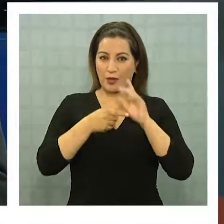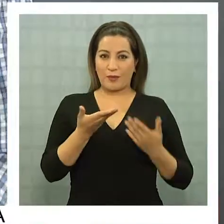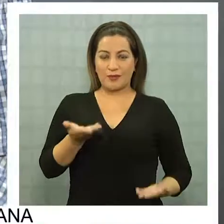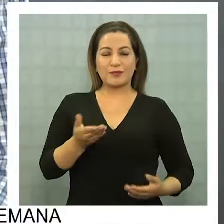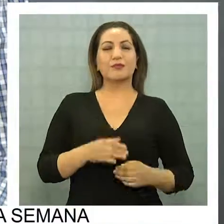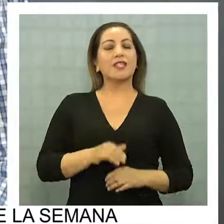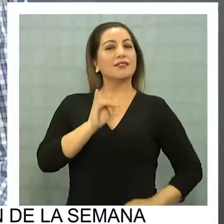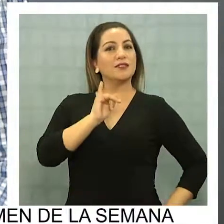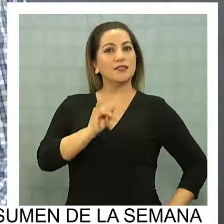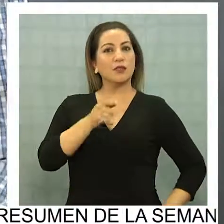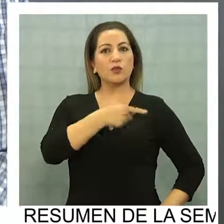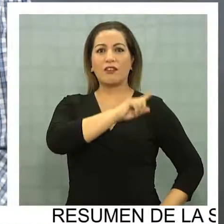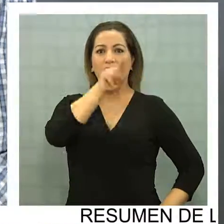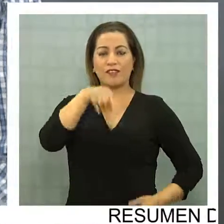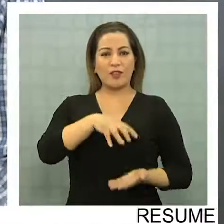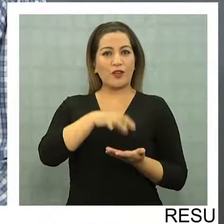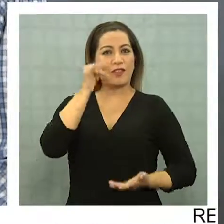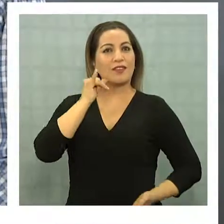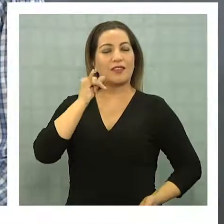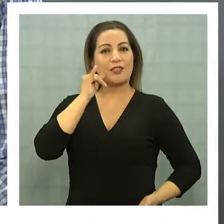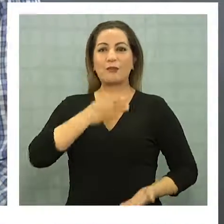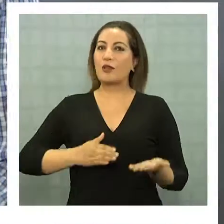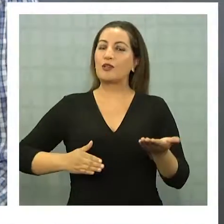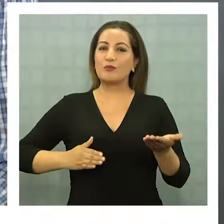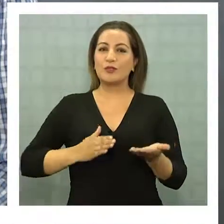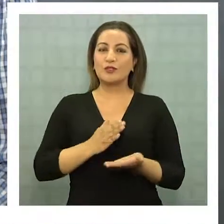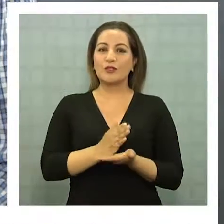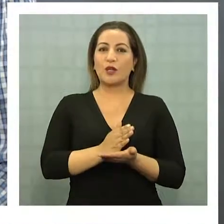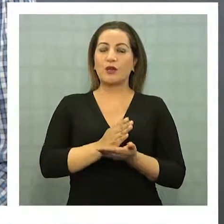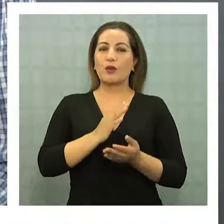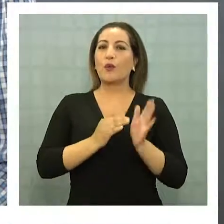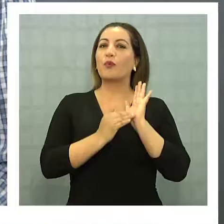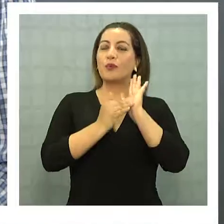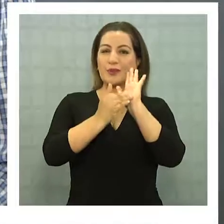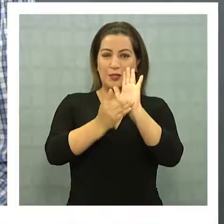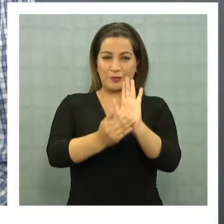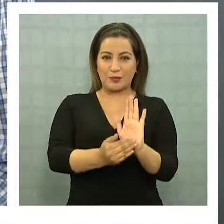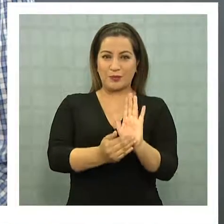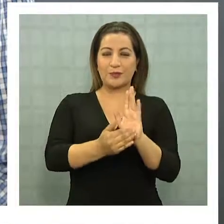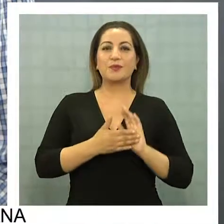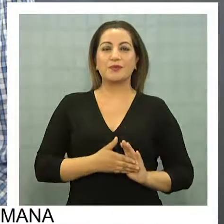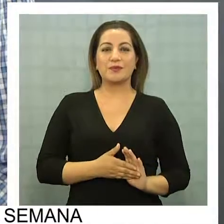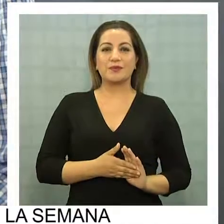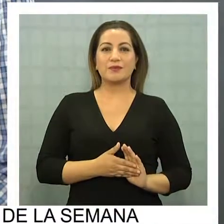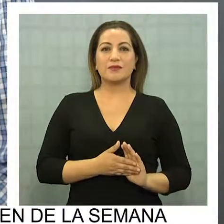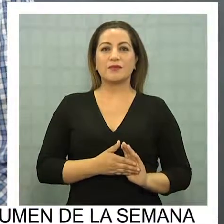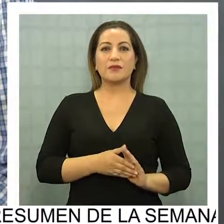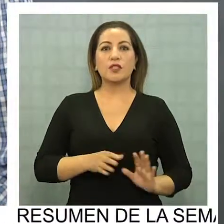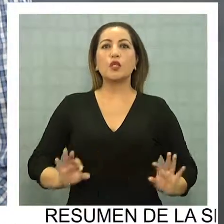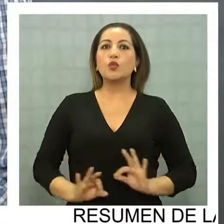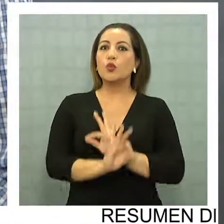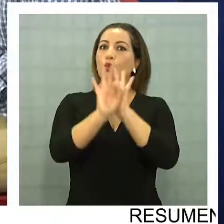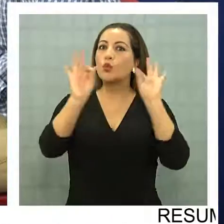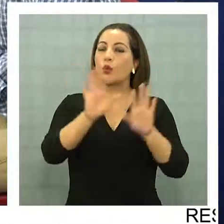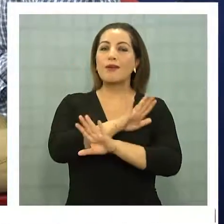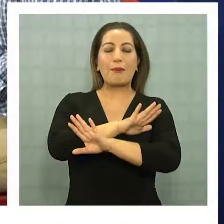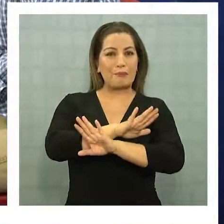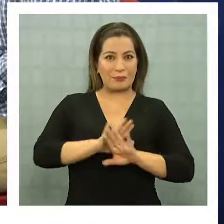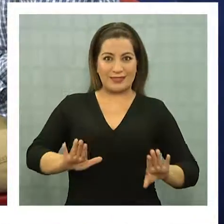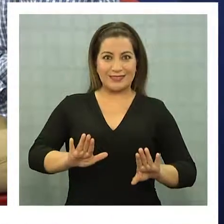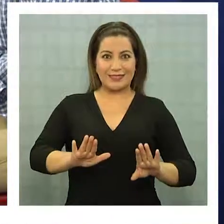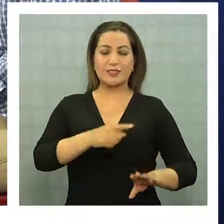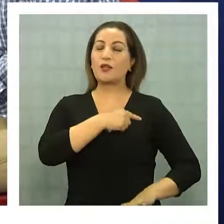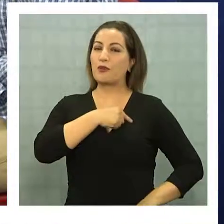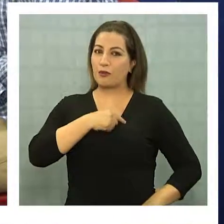ustedes. Sí, estás aquí en Iquique, ¿cierto?, para inaugurar una exposición. La exposición se llama Nunca Más, y que